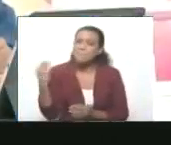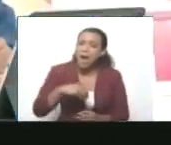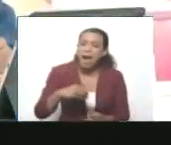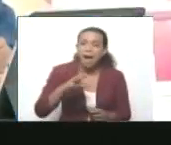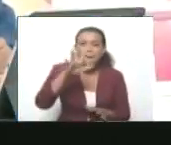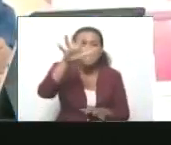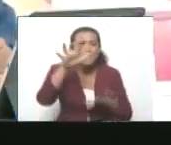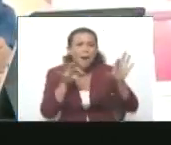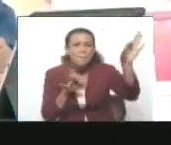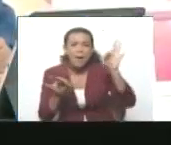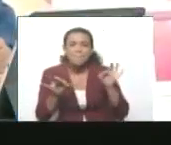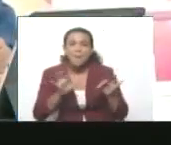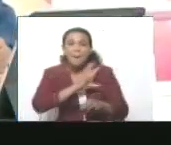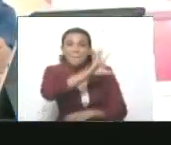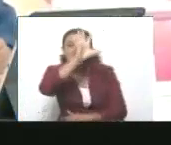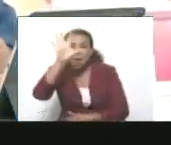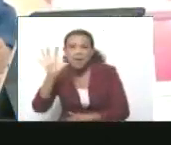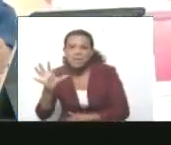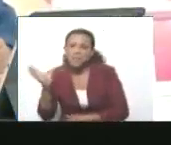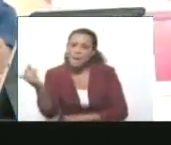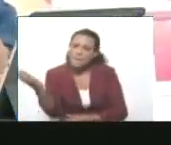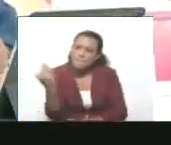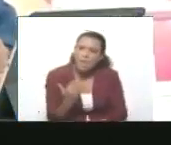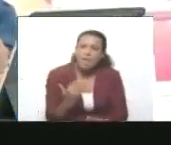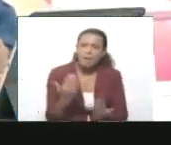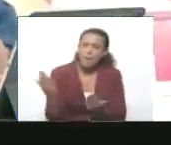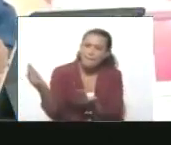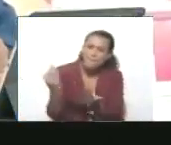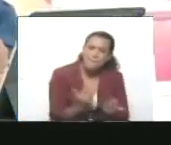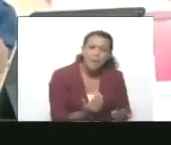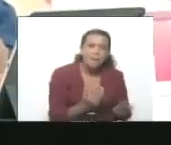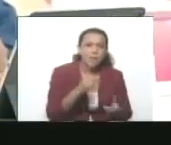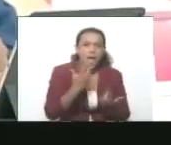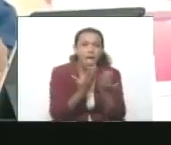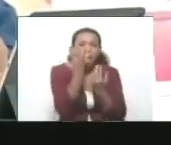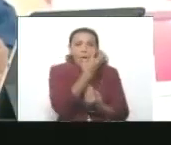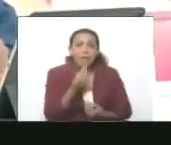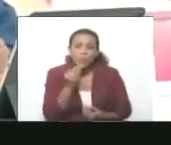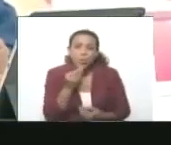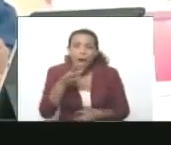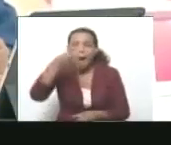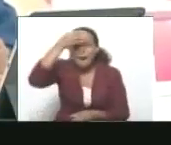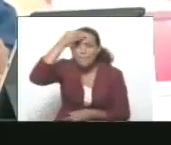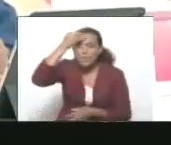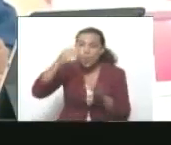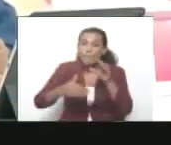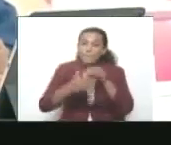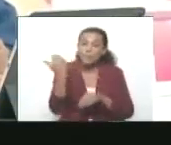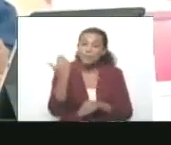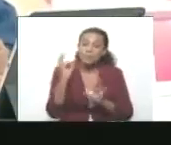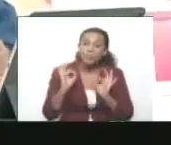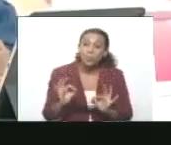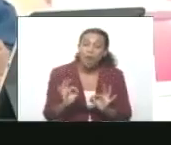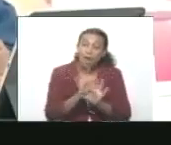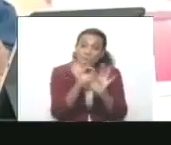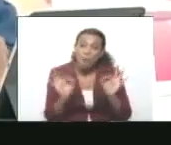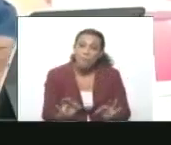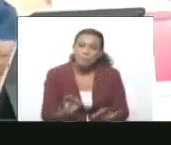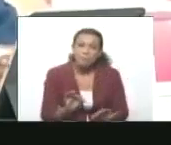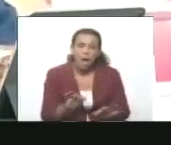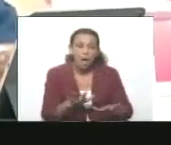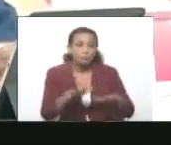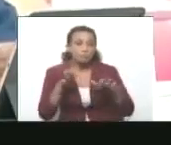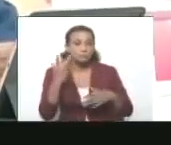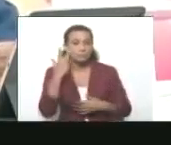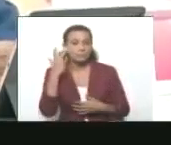mundo a estudiar, a formarse en Venezuela, a aprender la metodología que creó el maestro Abreu. Es una metodología única. Cuando tú ves ese